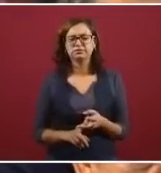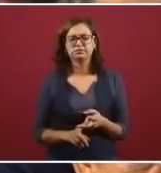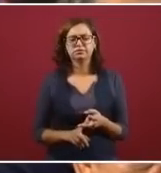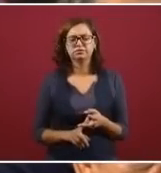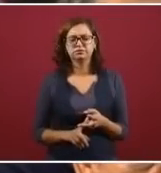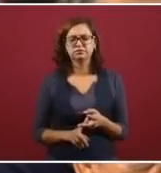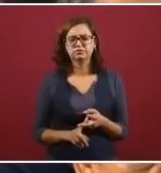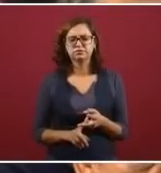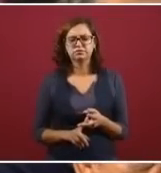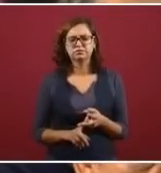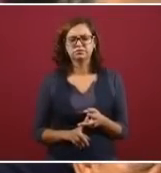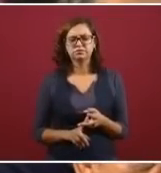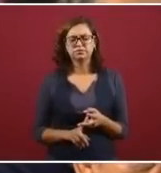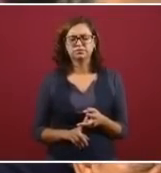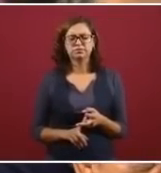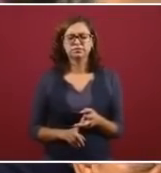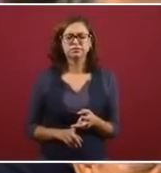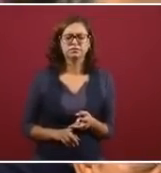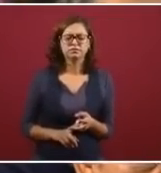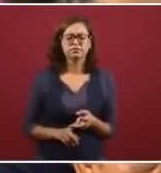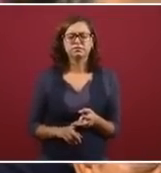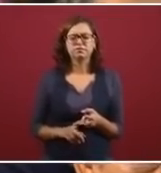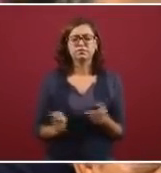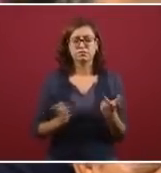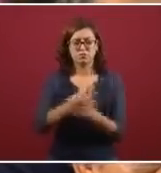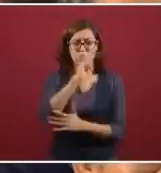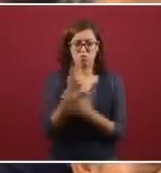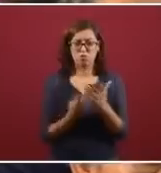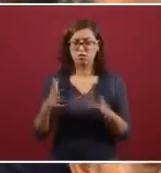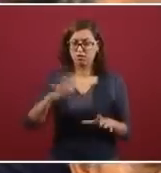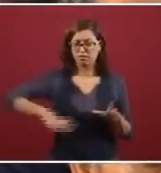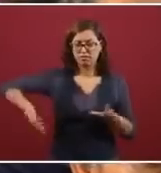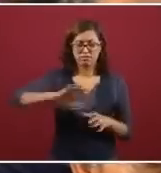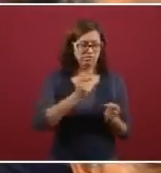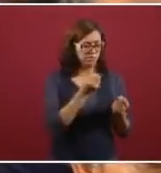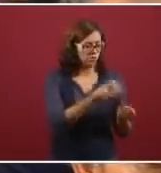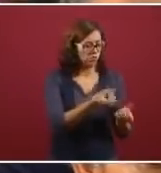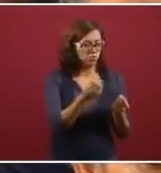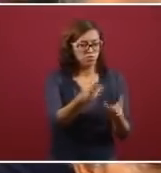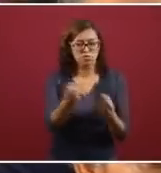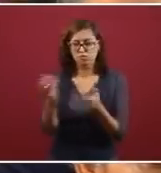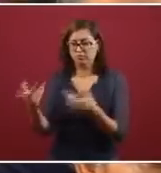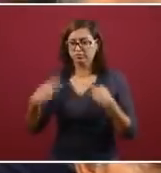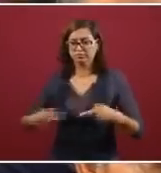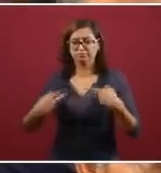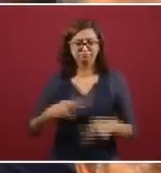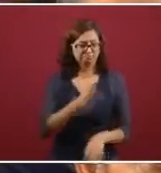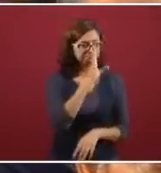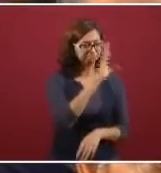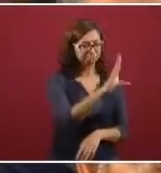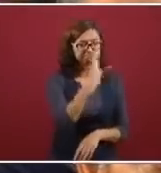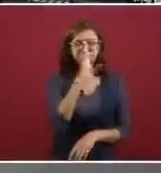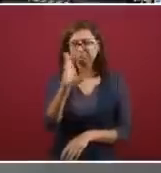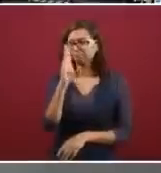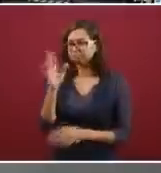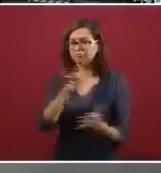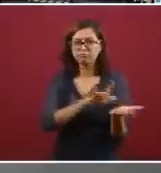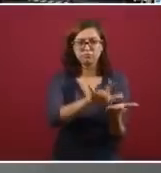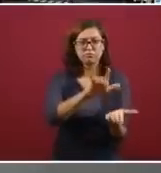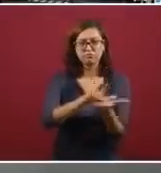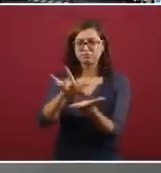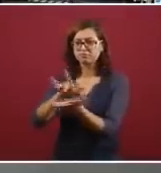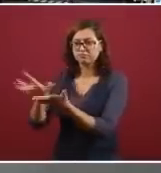habla de que ya se están entregando todos los programas sociales y que se está entregando de manera directa el recurso,